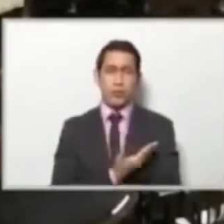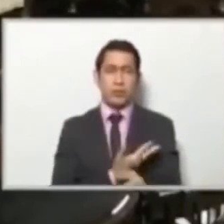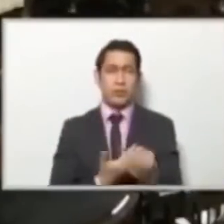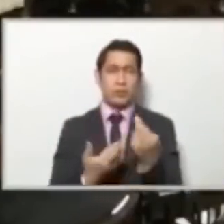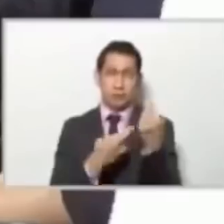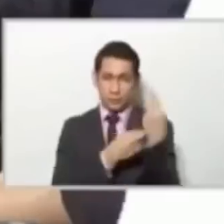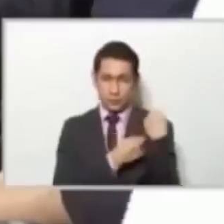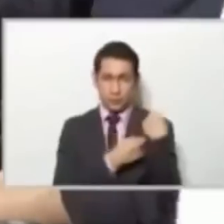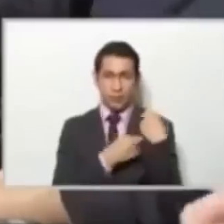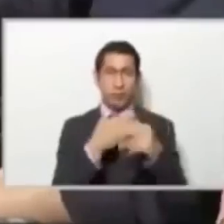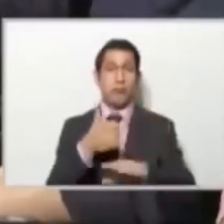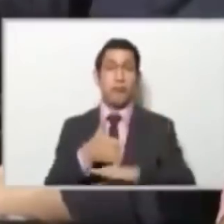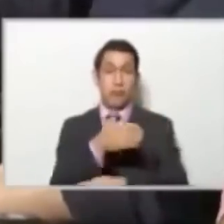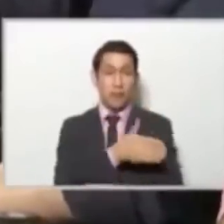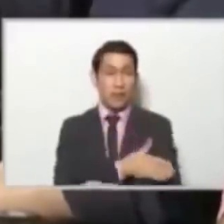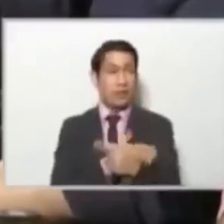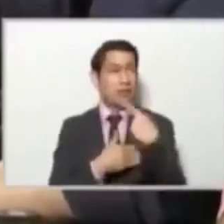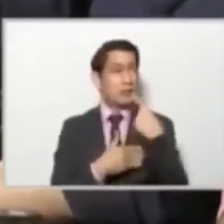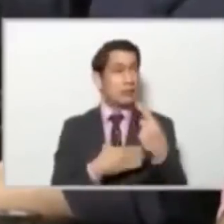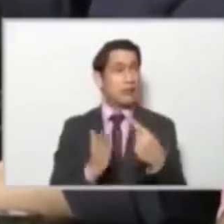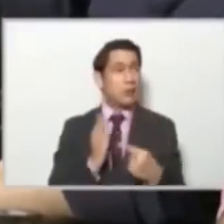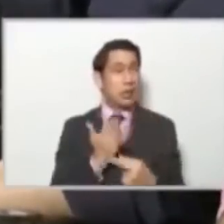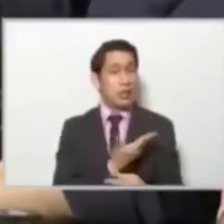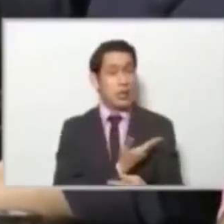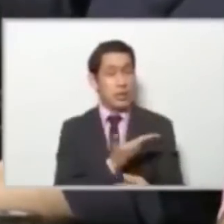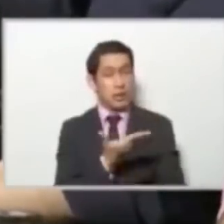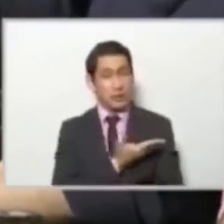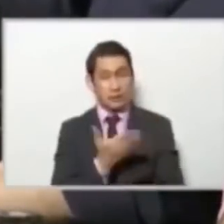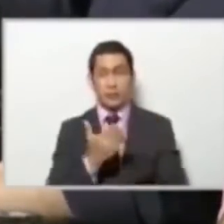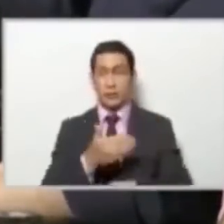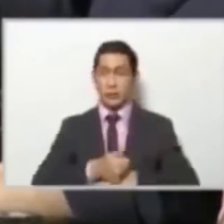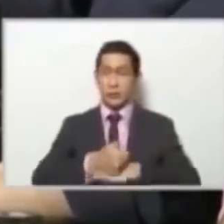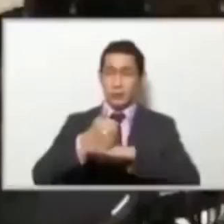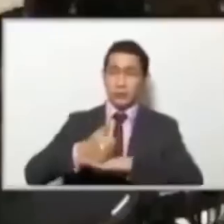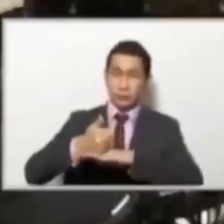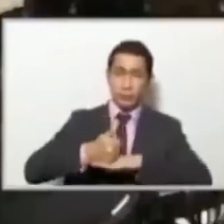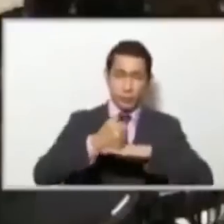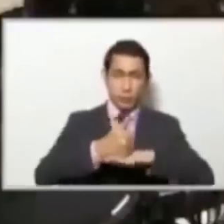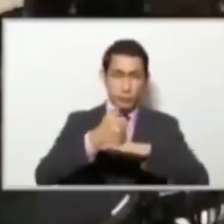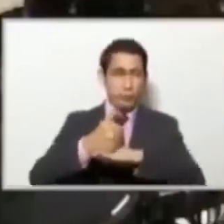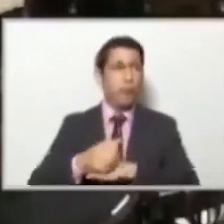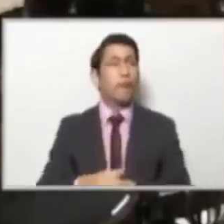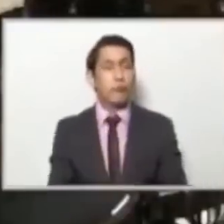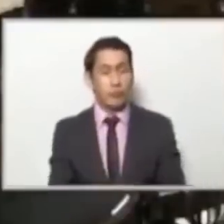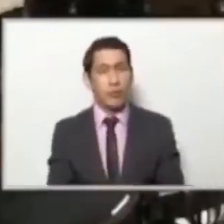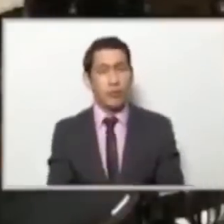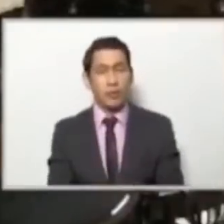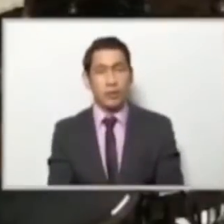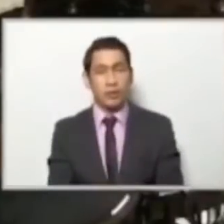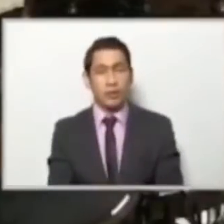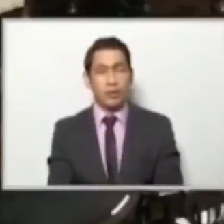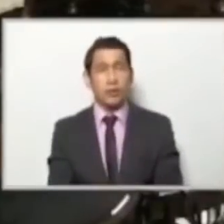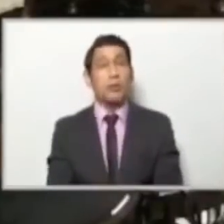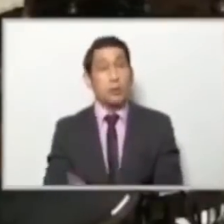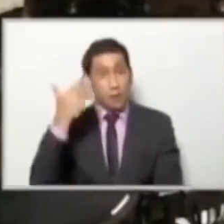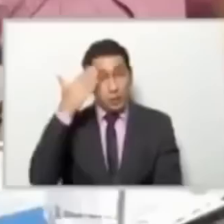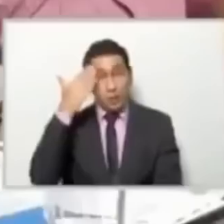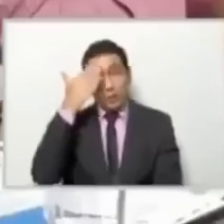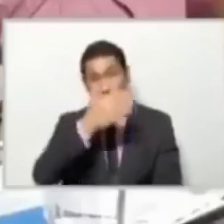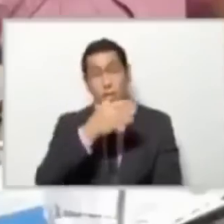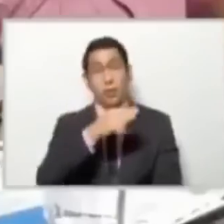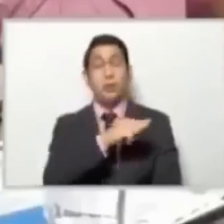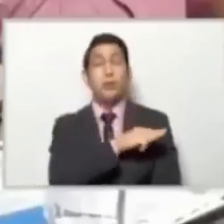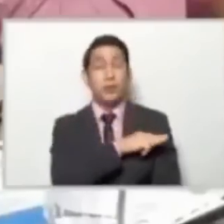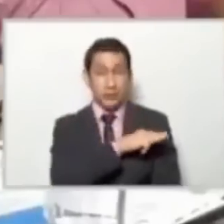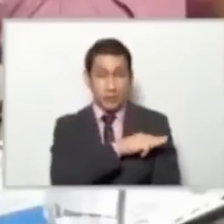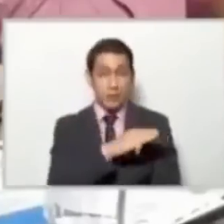lo dijimos en periodo electoral, tanto nuestro alcalde como los concejales, y como lo hemos venido haciendo en este Consejo Cantonal, el objetivo de